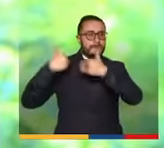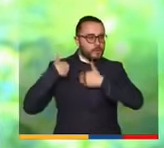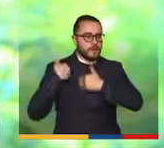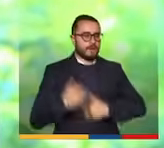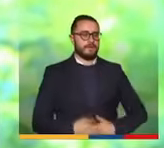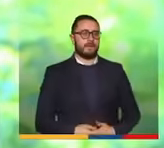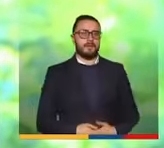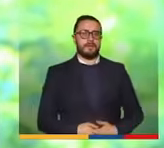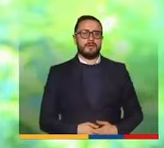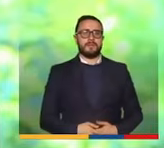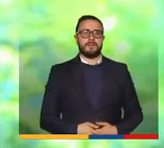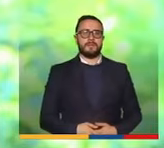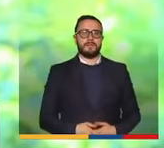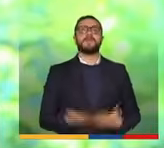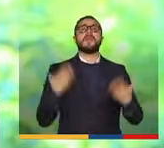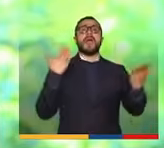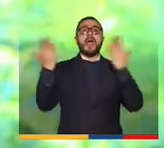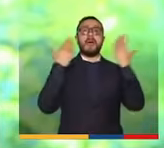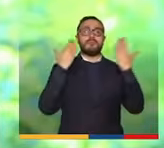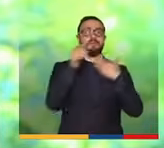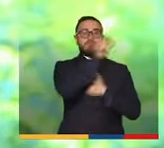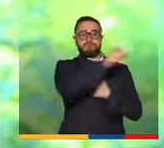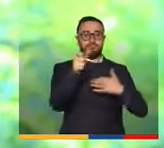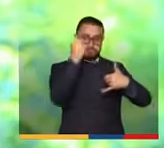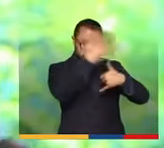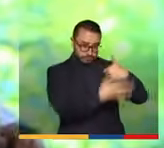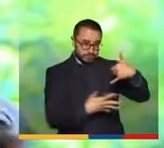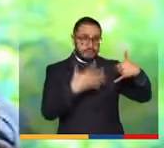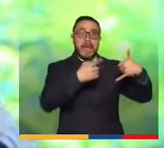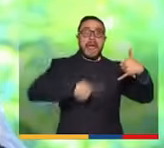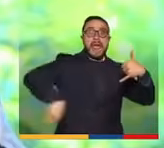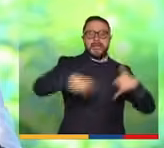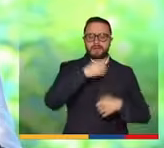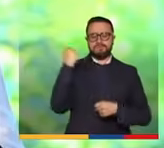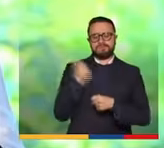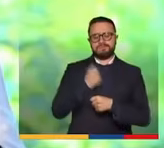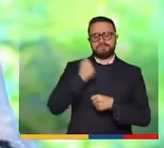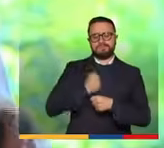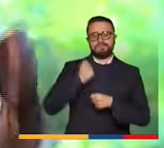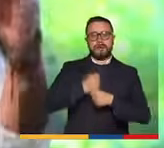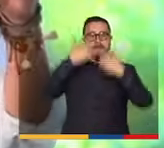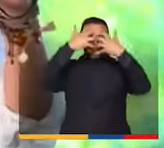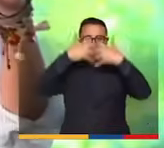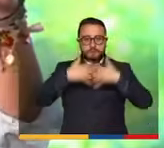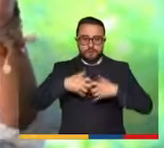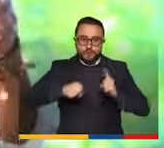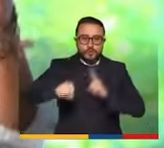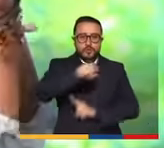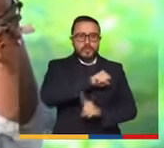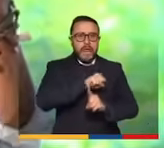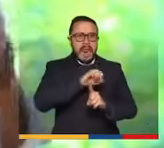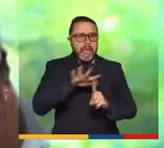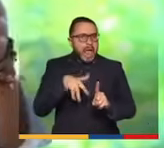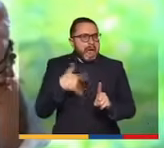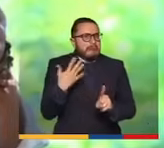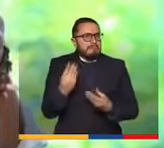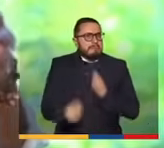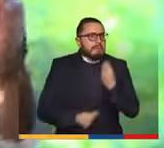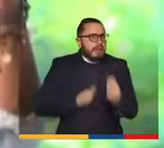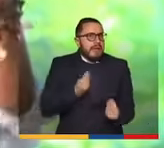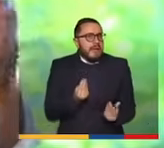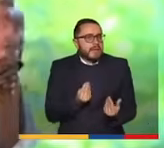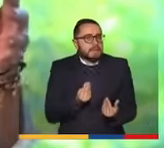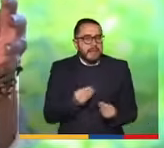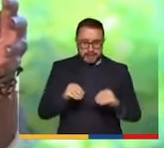El campesinado en Colombia obviamente cumple una función social y es transformar la tierra en alimento, que